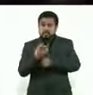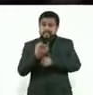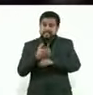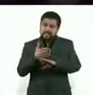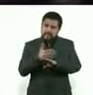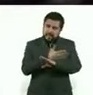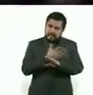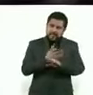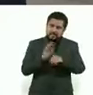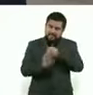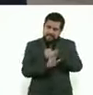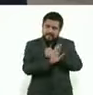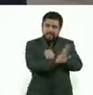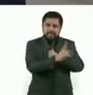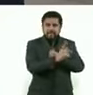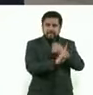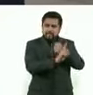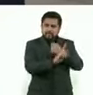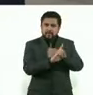que recibimos en el